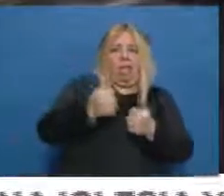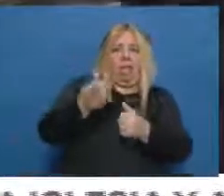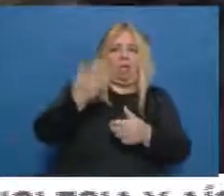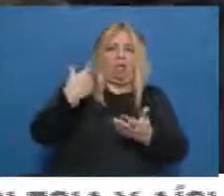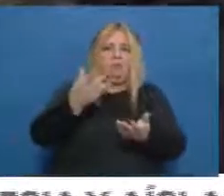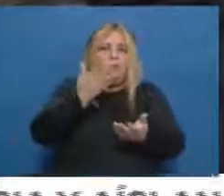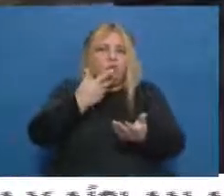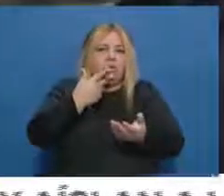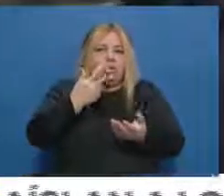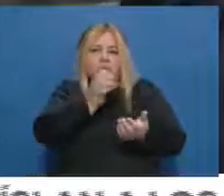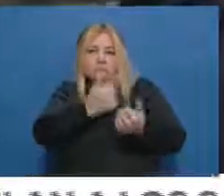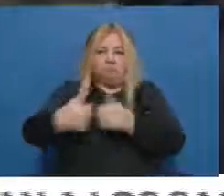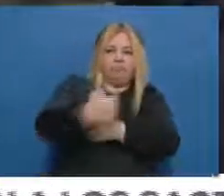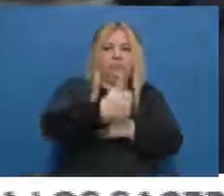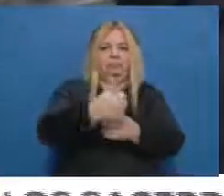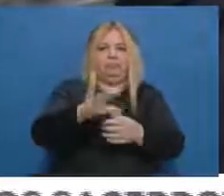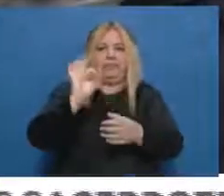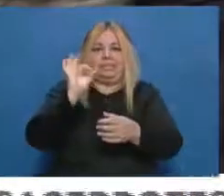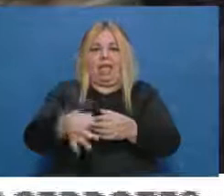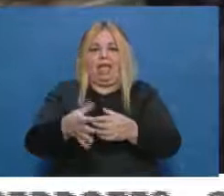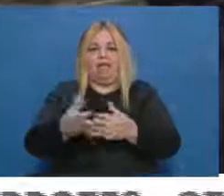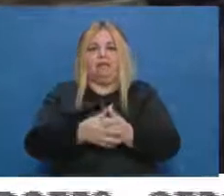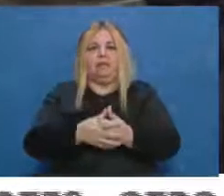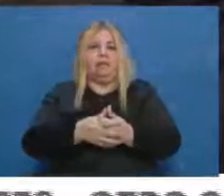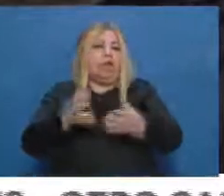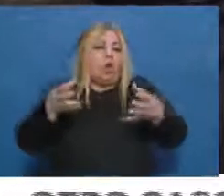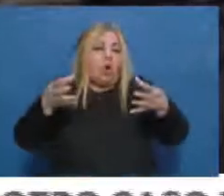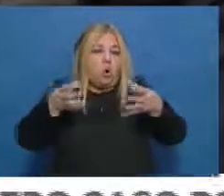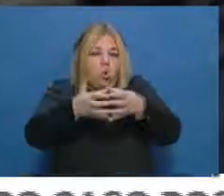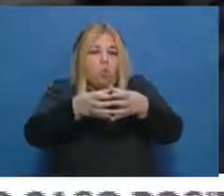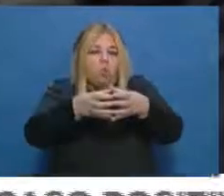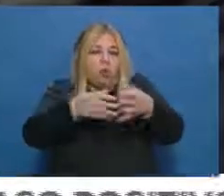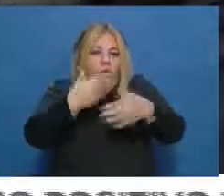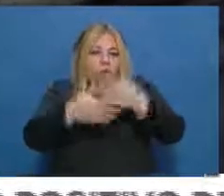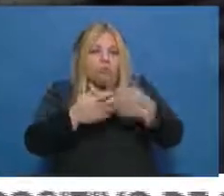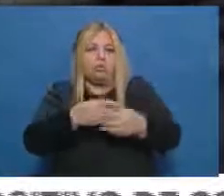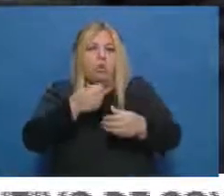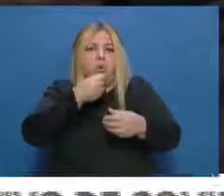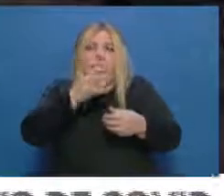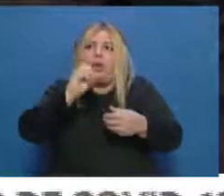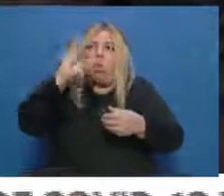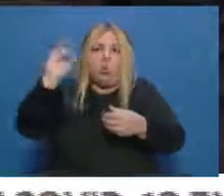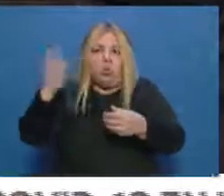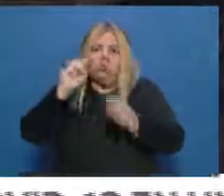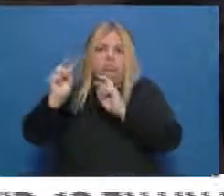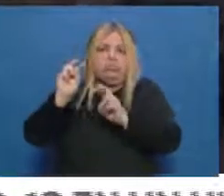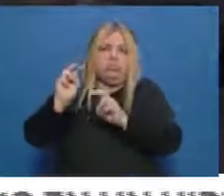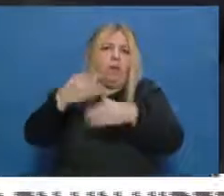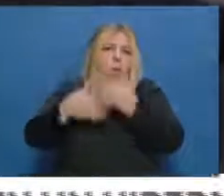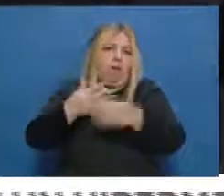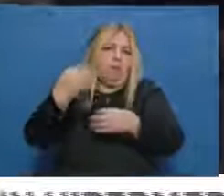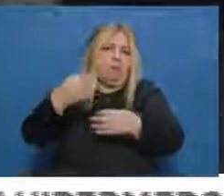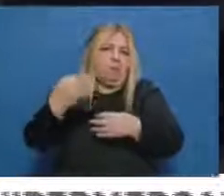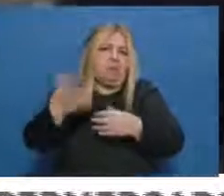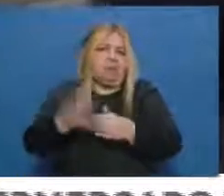me gusta, porque además no solo lo ha hecho en un equipo, sino que lo ha hecho en todos los equipos en los que estuvo. Así que me gusta Agüero. Bueno, esta es la parte que a